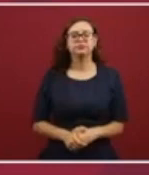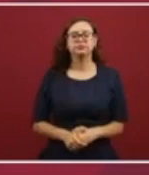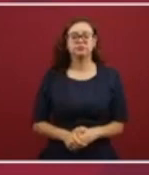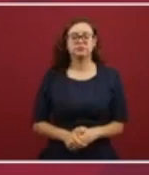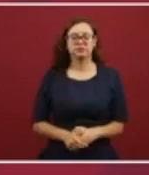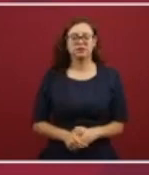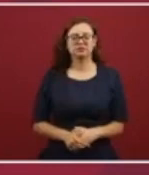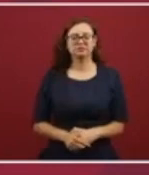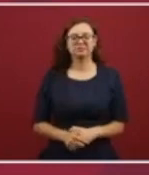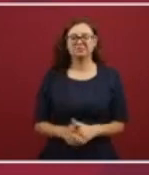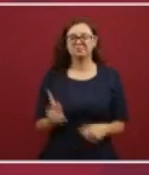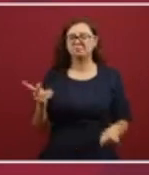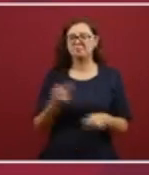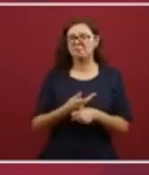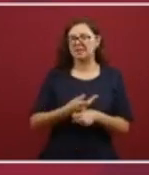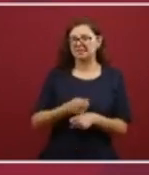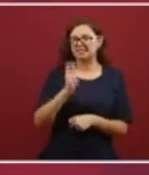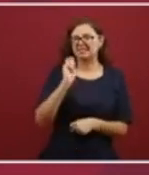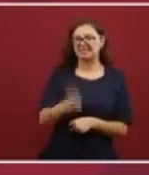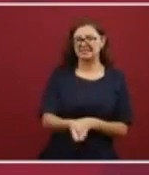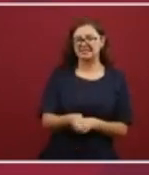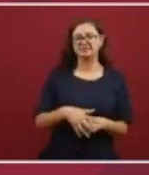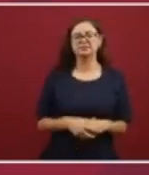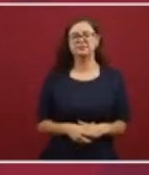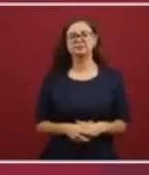¿Qué pasa? Pues que